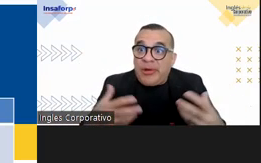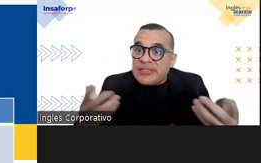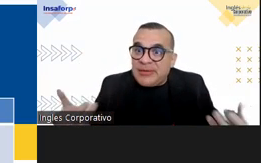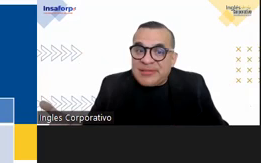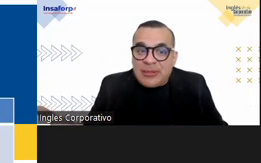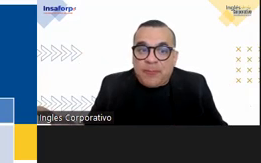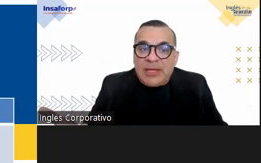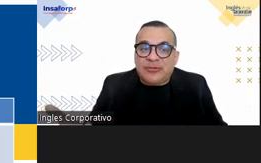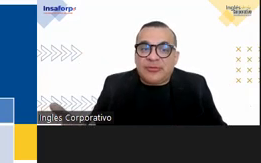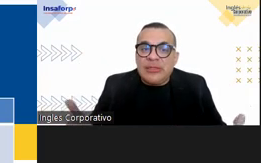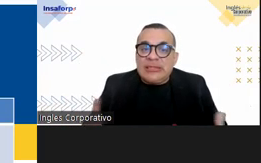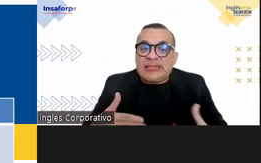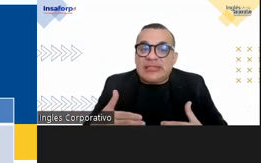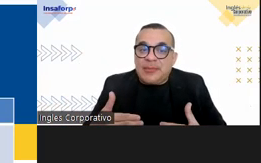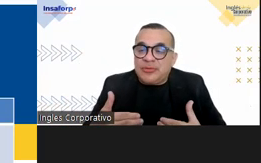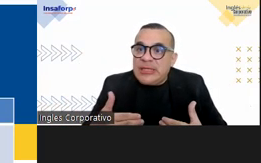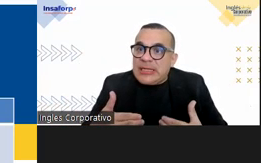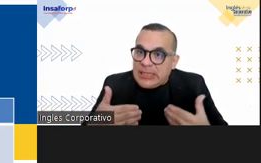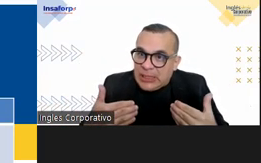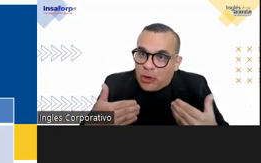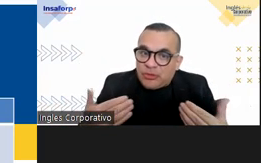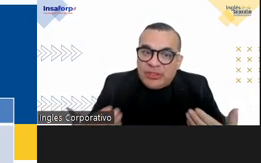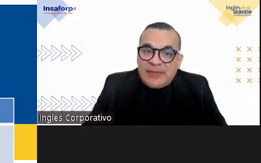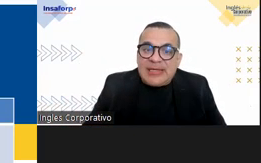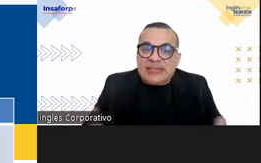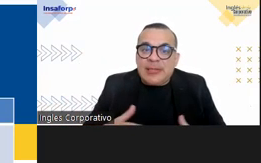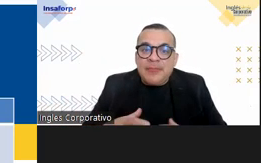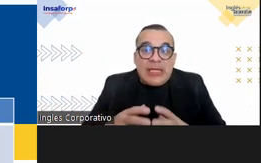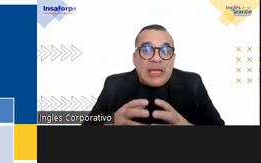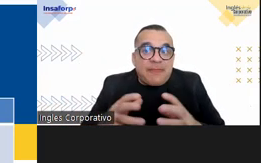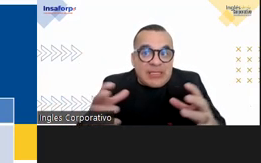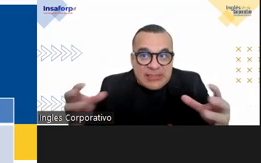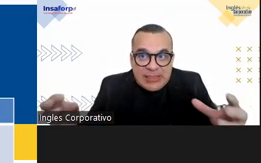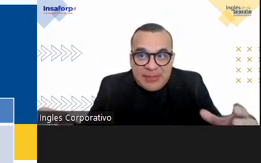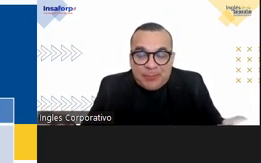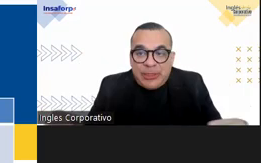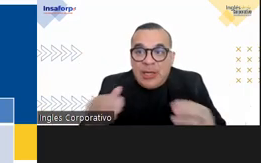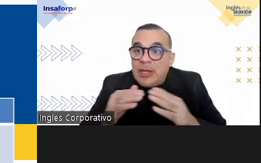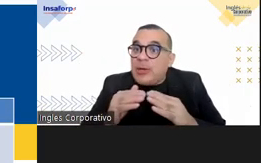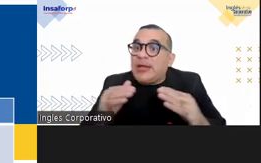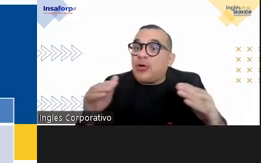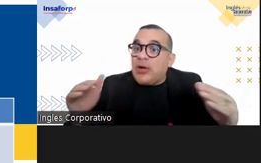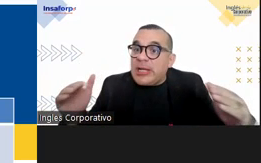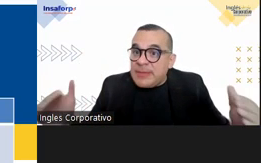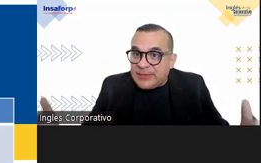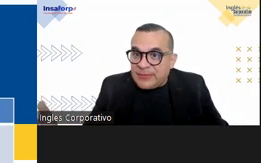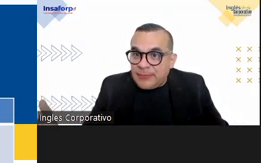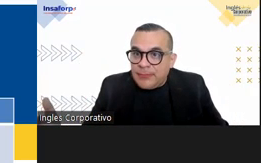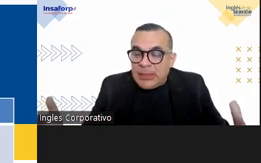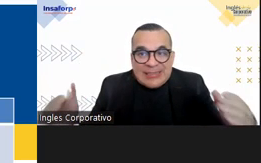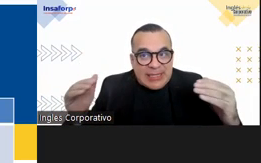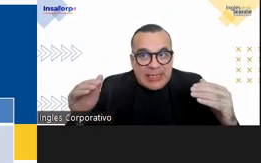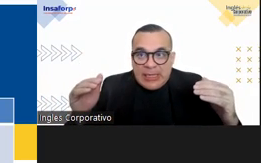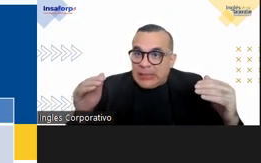¿verdad? ¿Cómo vamos a establecer los plazos? Decidimos cómo se deben hacer y qué fechas se deben de poner y cuáles son los